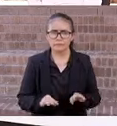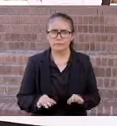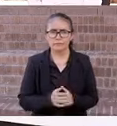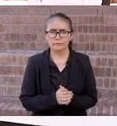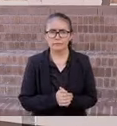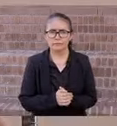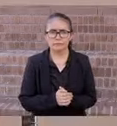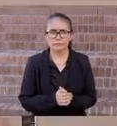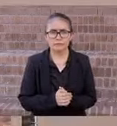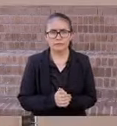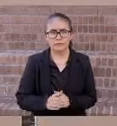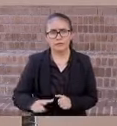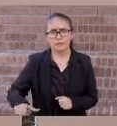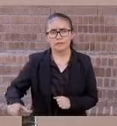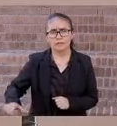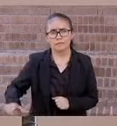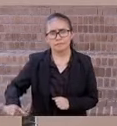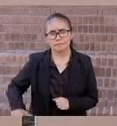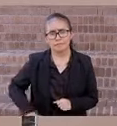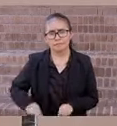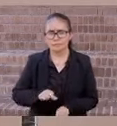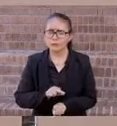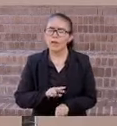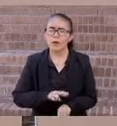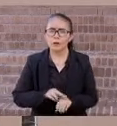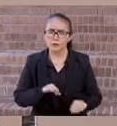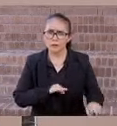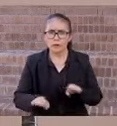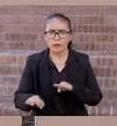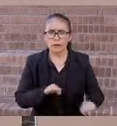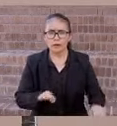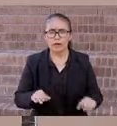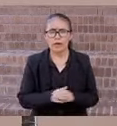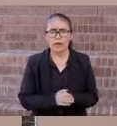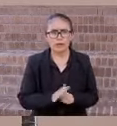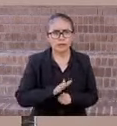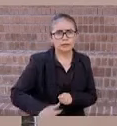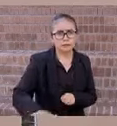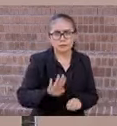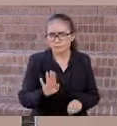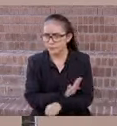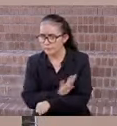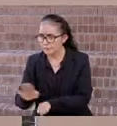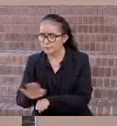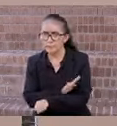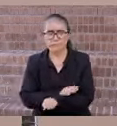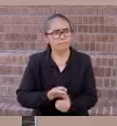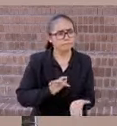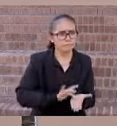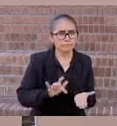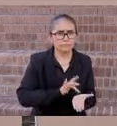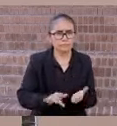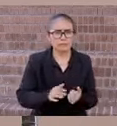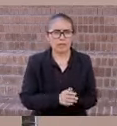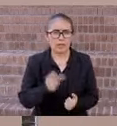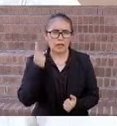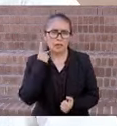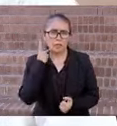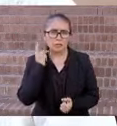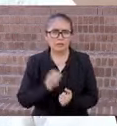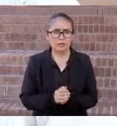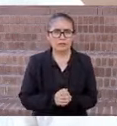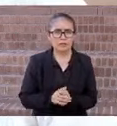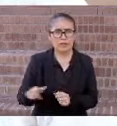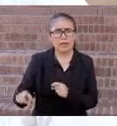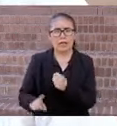gobernar en beneficio de su pueblo no está en la politiquería no estaba